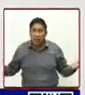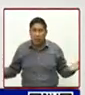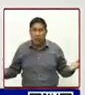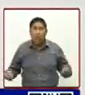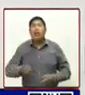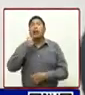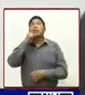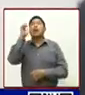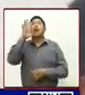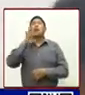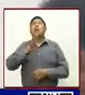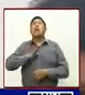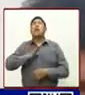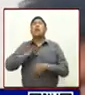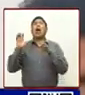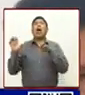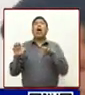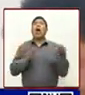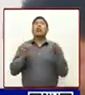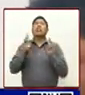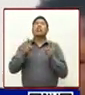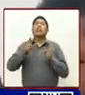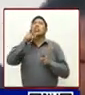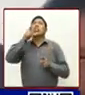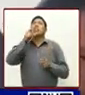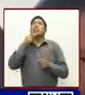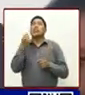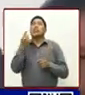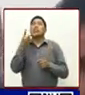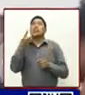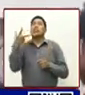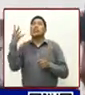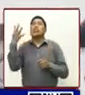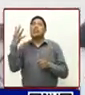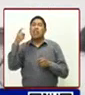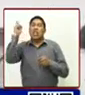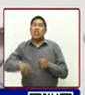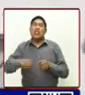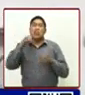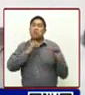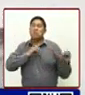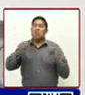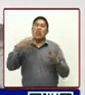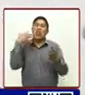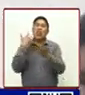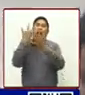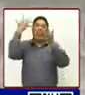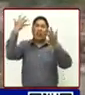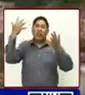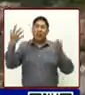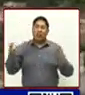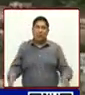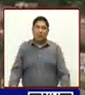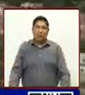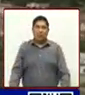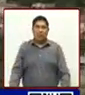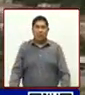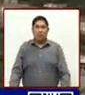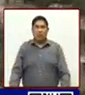Si la señora que ha actuado de esa forma, o quienes más serán, tienen que ir a la cárcel, como es la ley, permite.